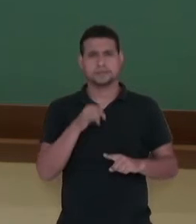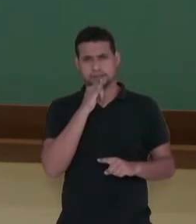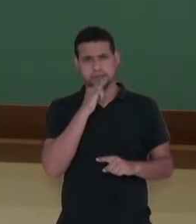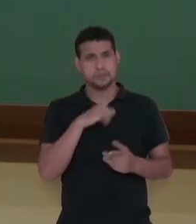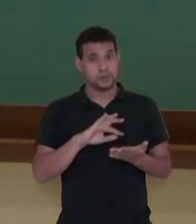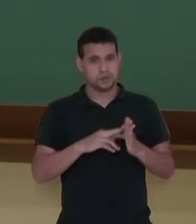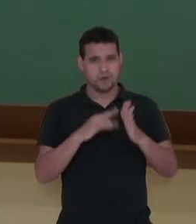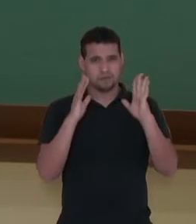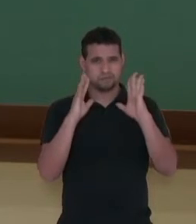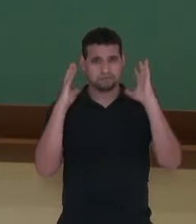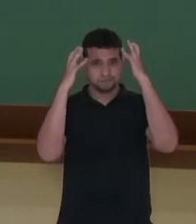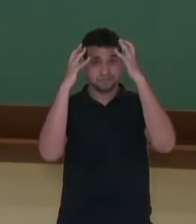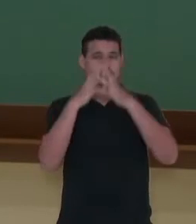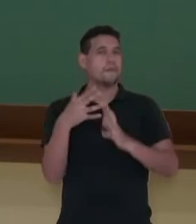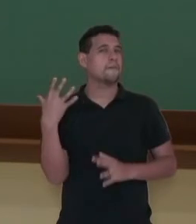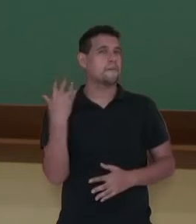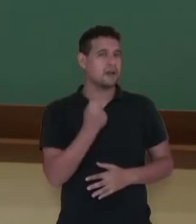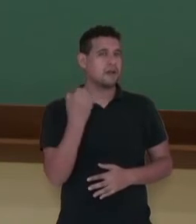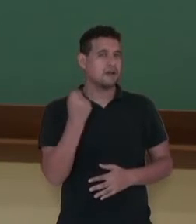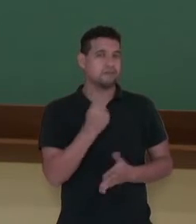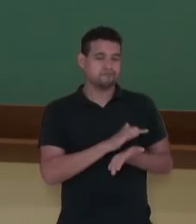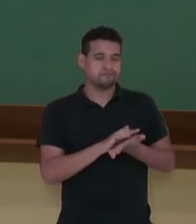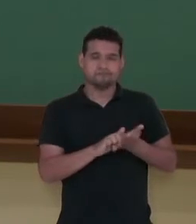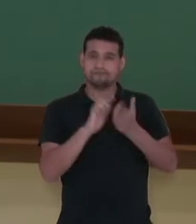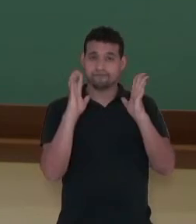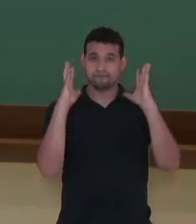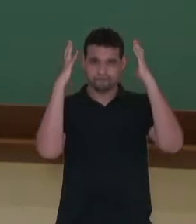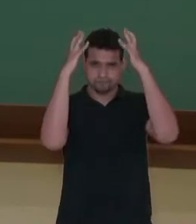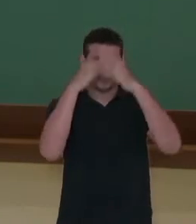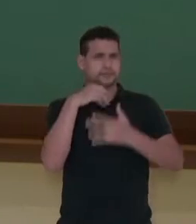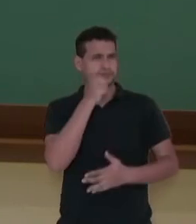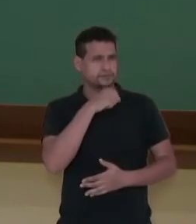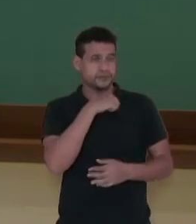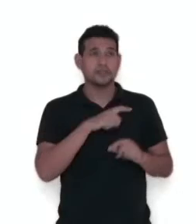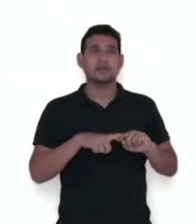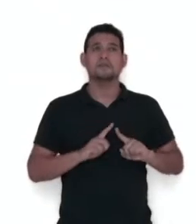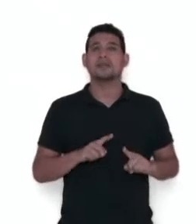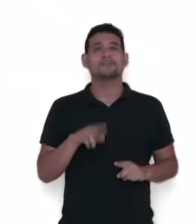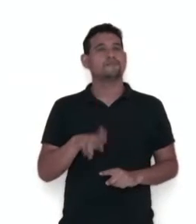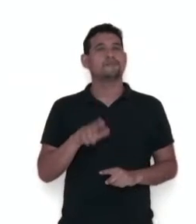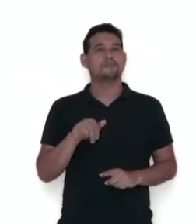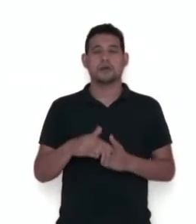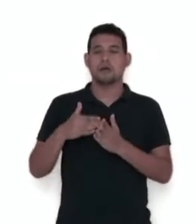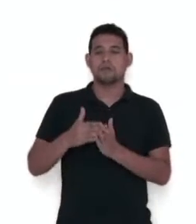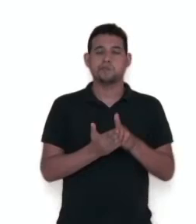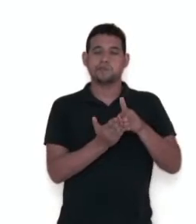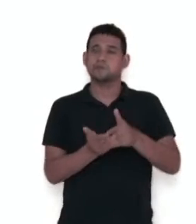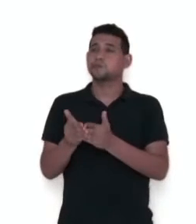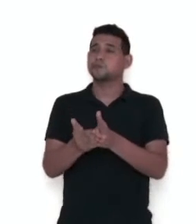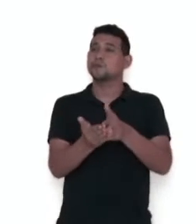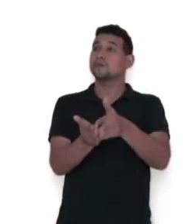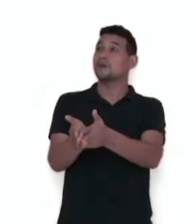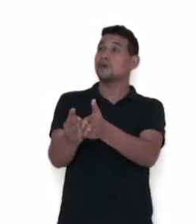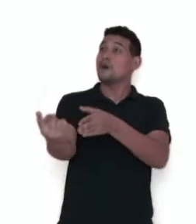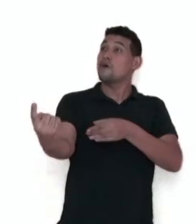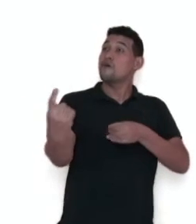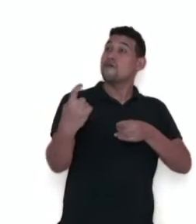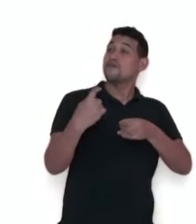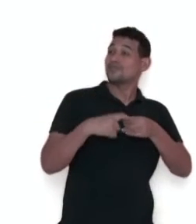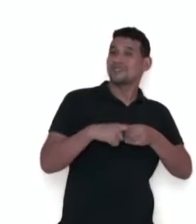Su cabello se blanqueó, ela envelheceu, pero ningún barco a su amor le